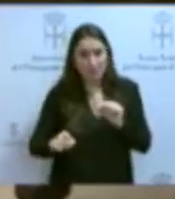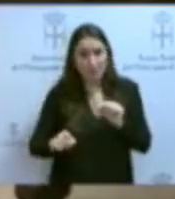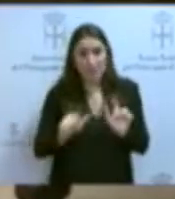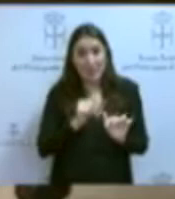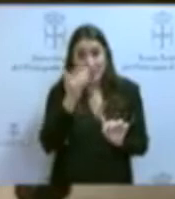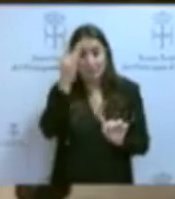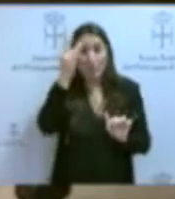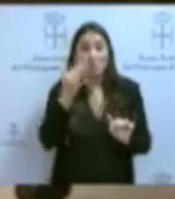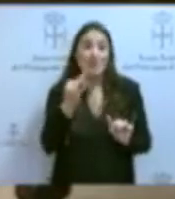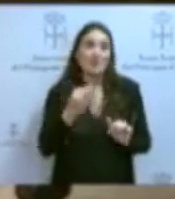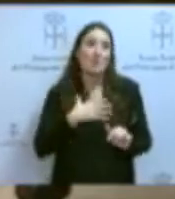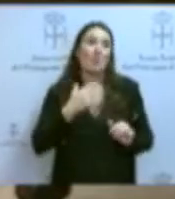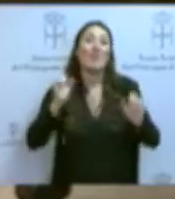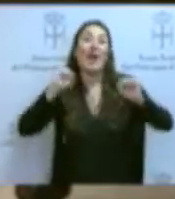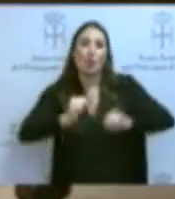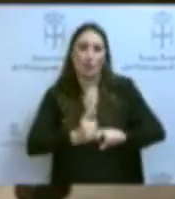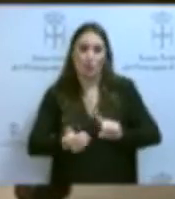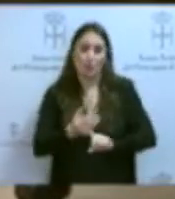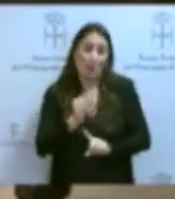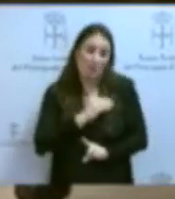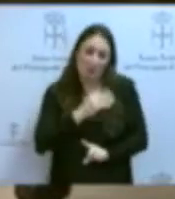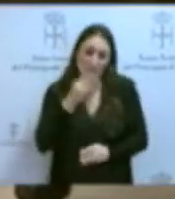tipo de acuerdo. Desgraciadamente creo que quienes no son